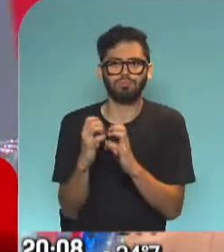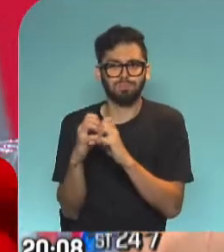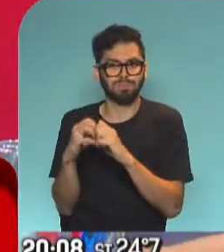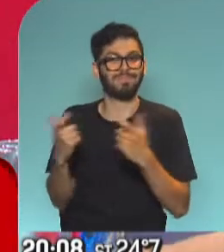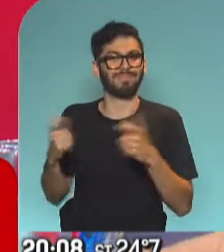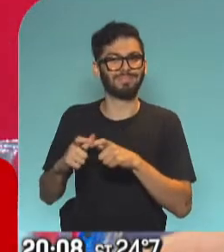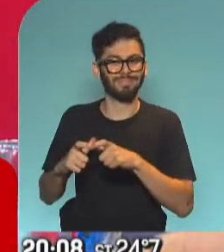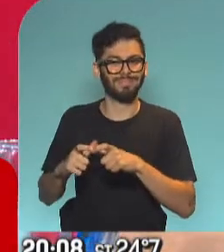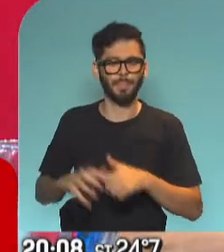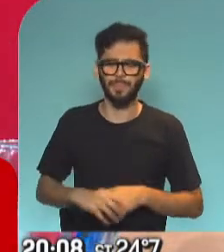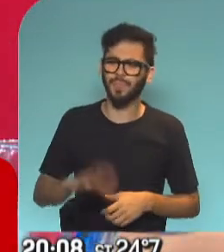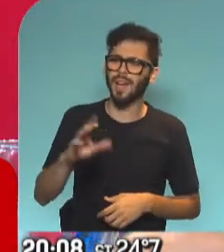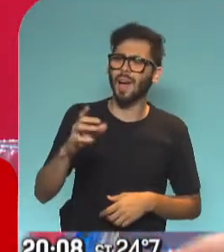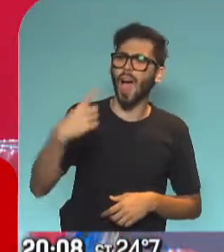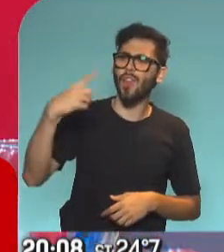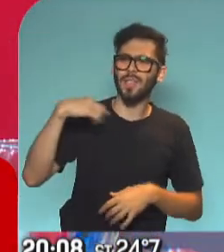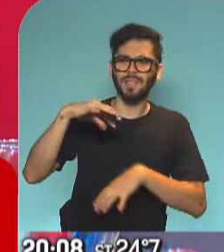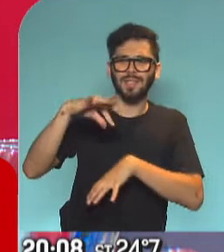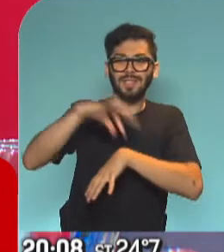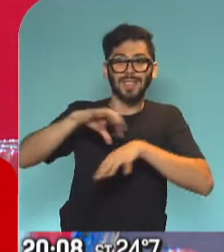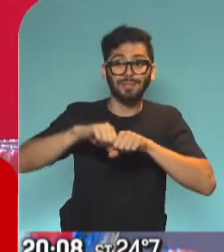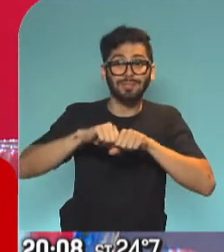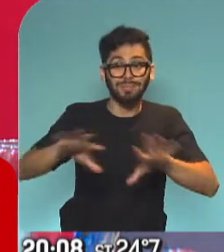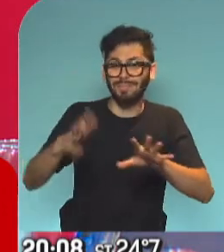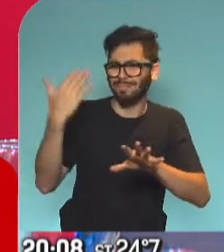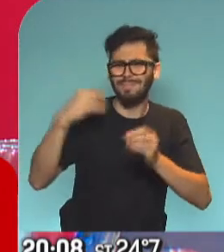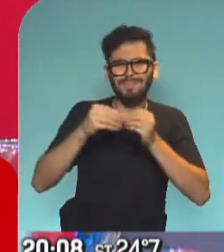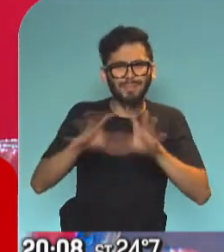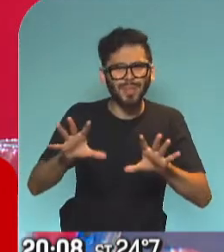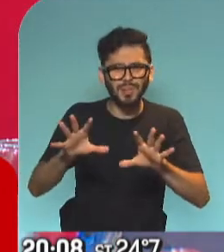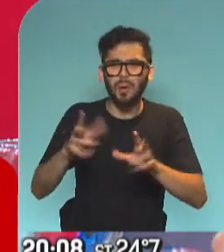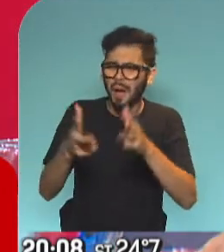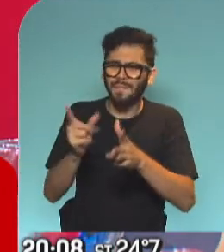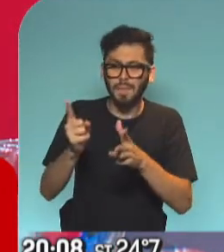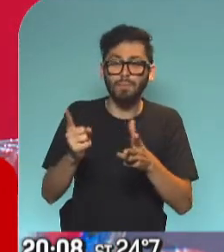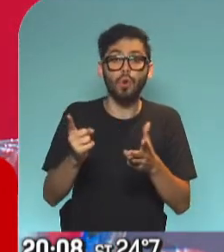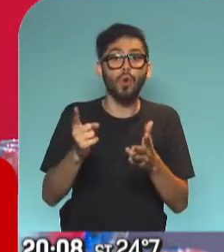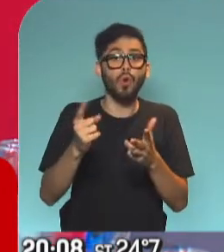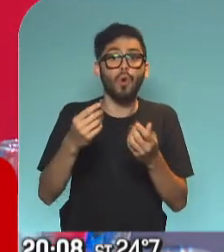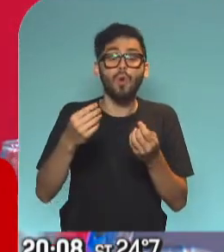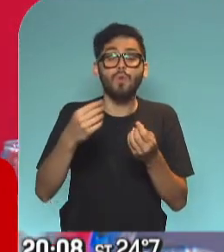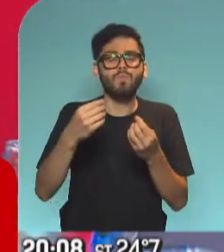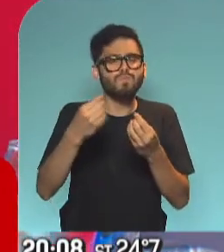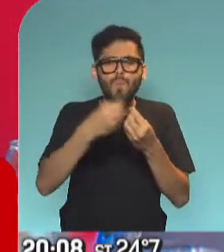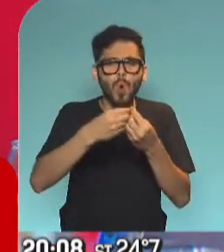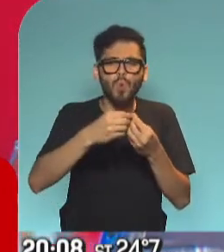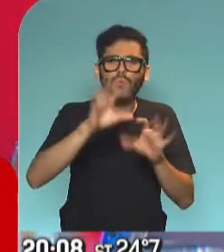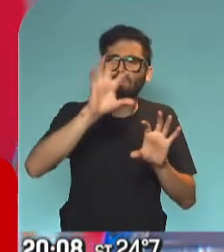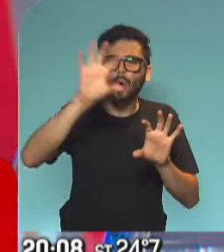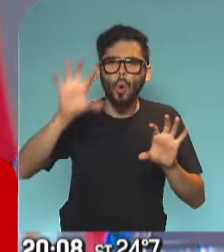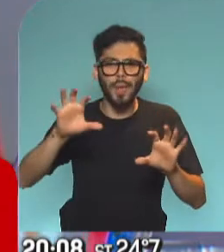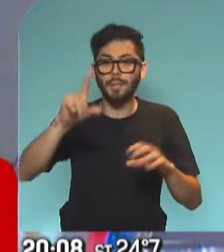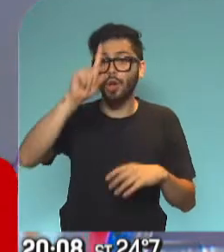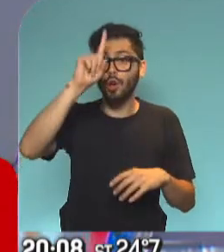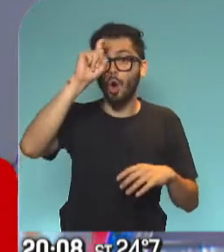al principio de la cuarentena, que tiene que ver fundamentalmente con que el sistema sanitario de muchos lugares, de muchas provincias, no